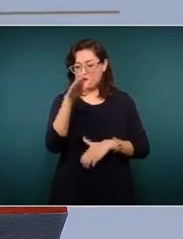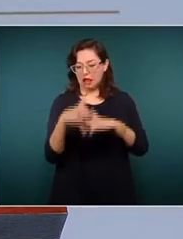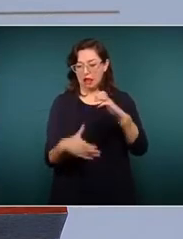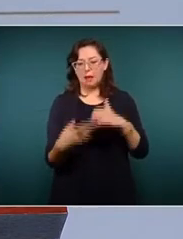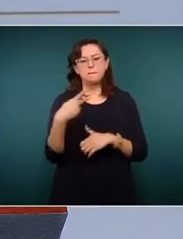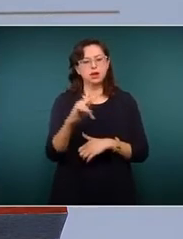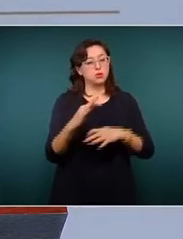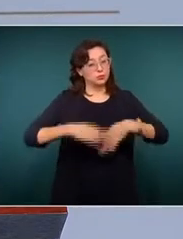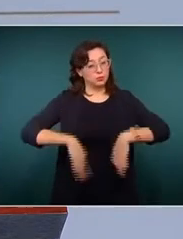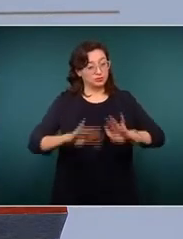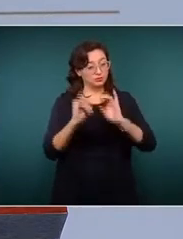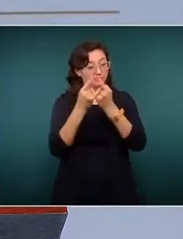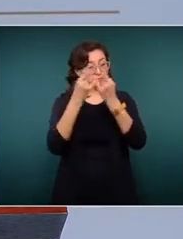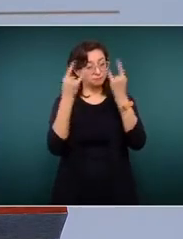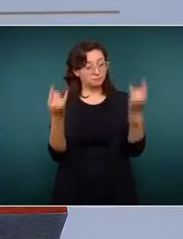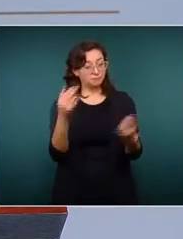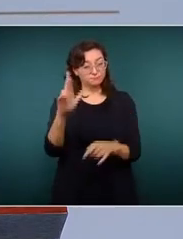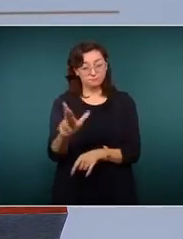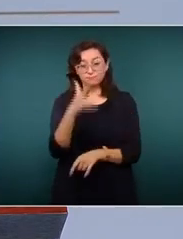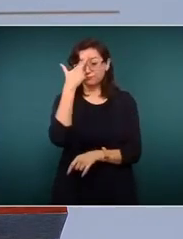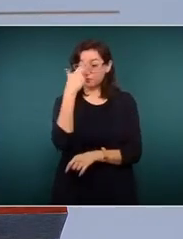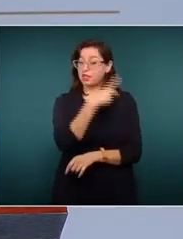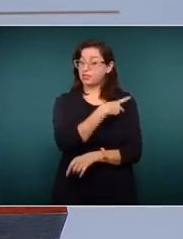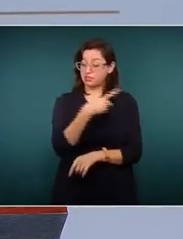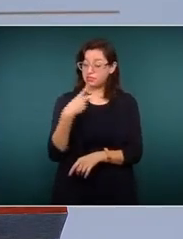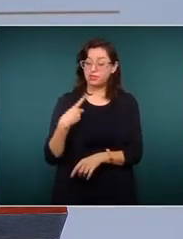historia, es breve